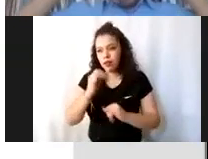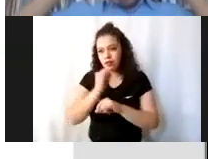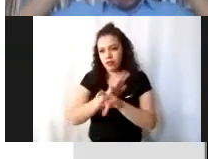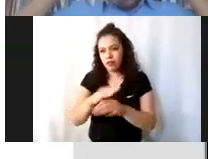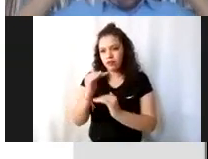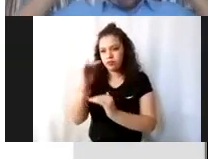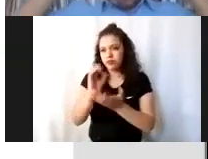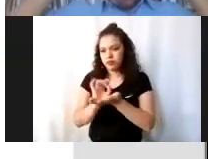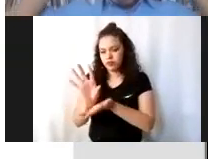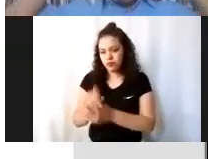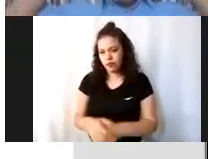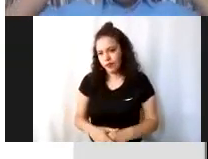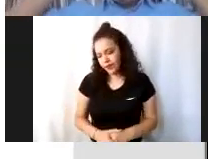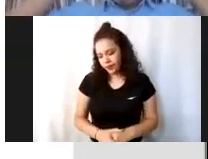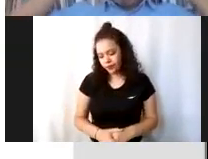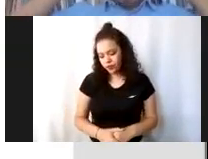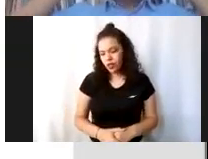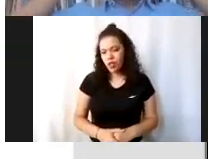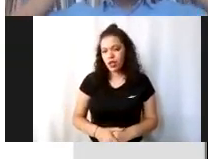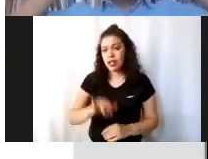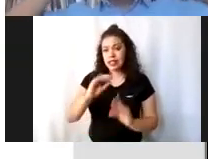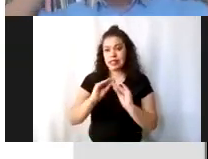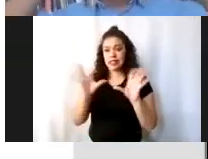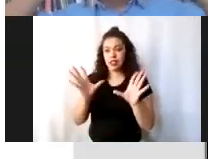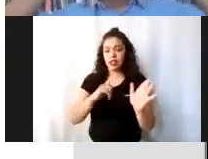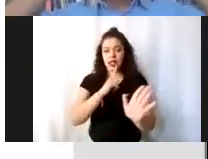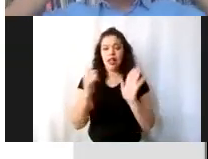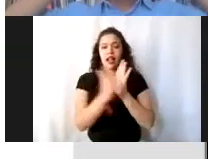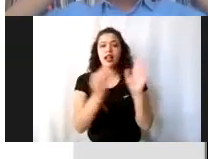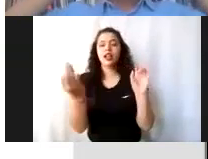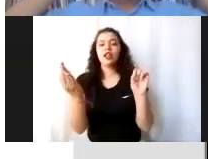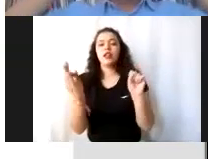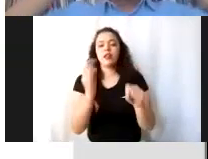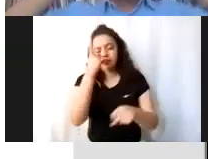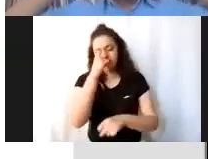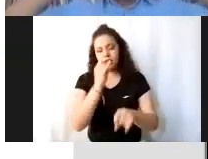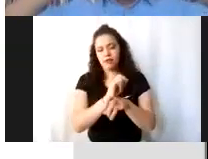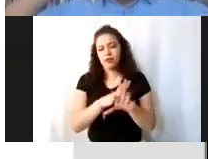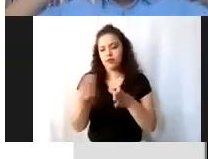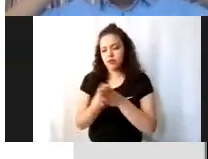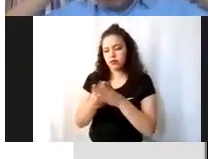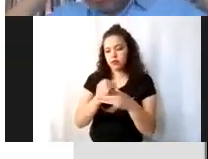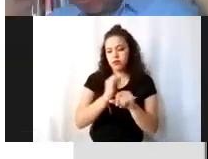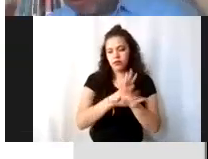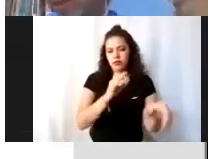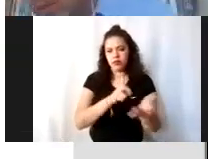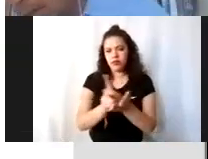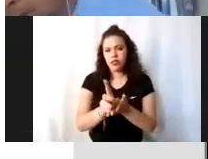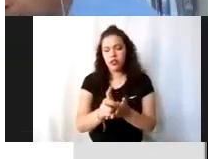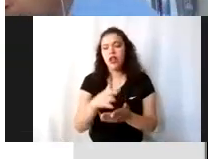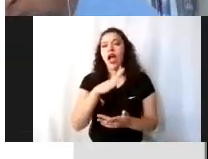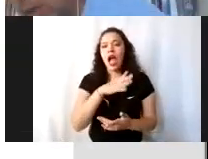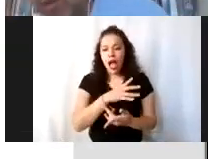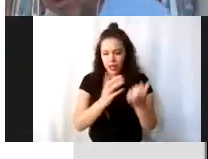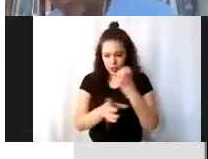Eso es cierto. Sí, porque aún la Ley de Protección de Datos Personales establece excepciones a